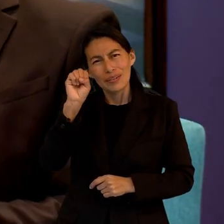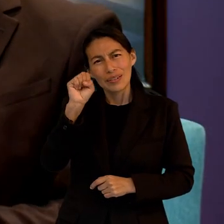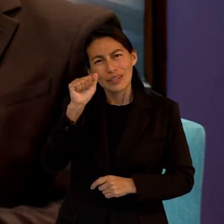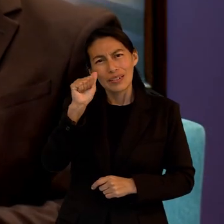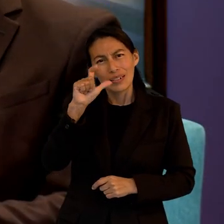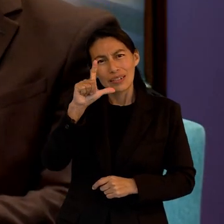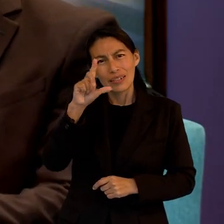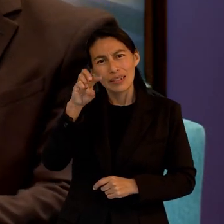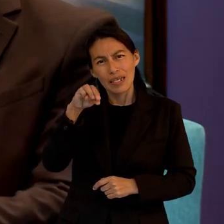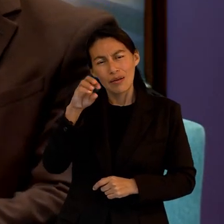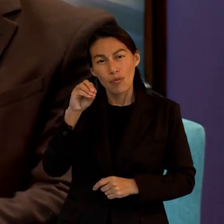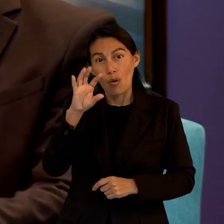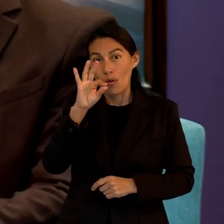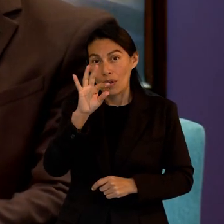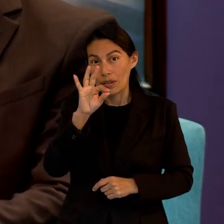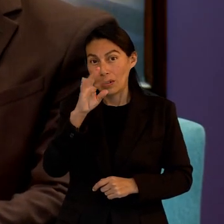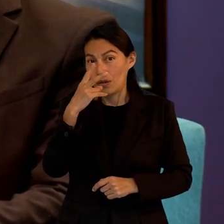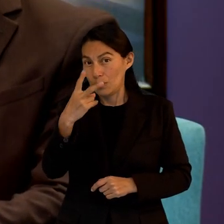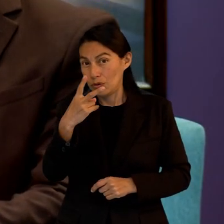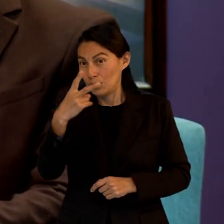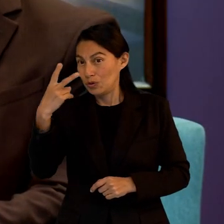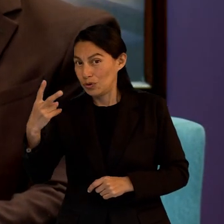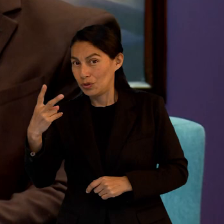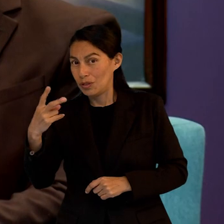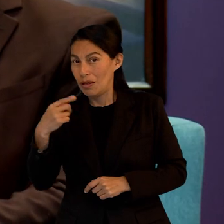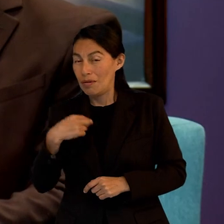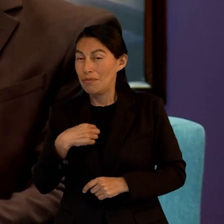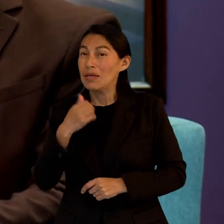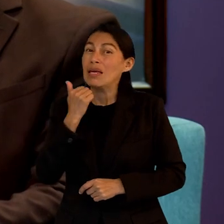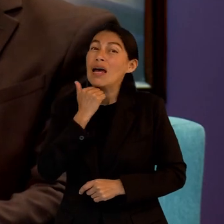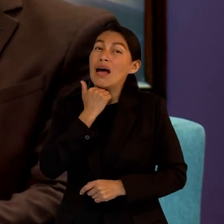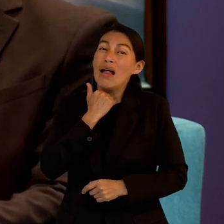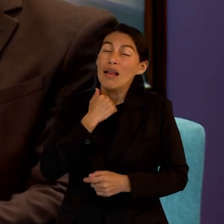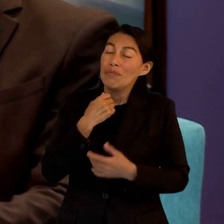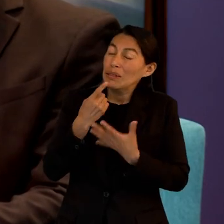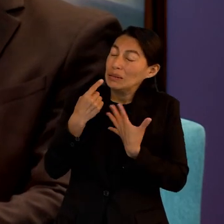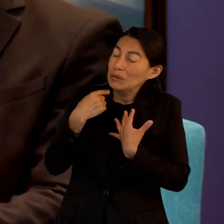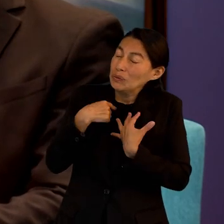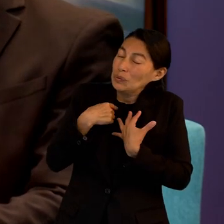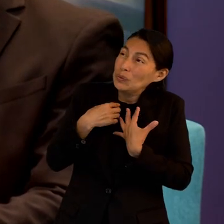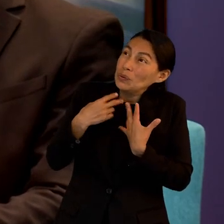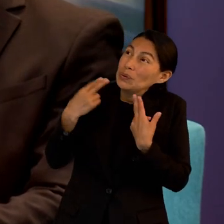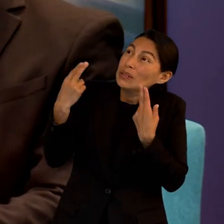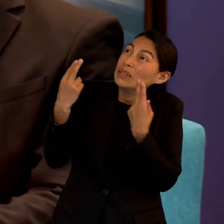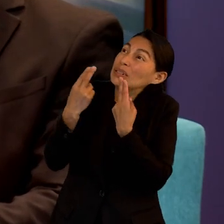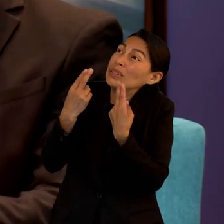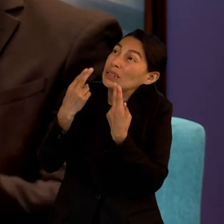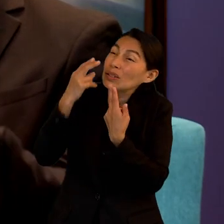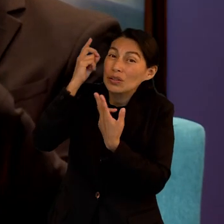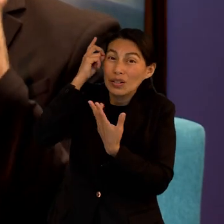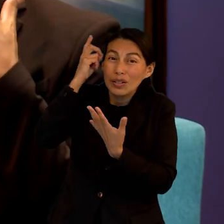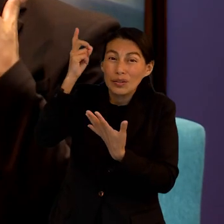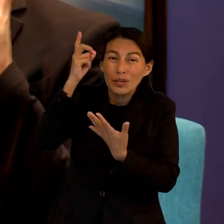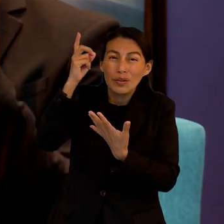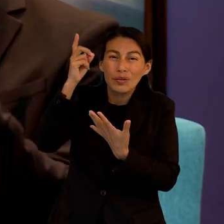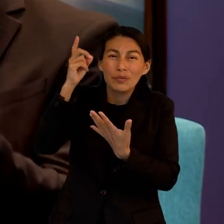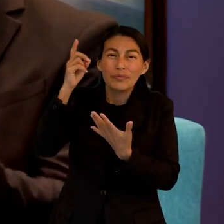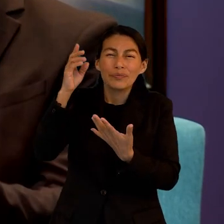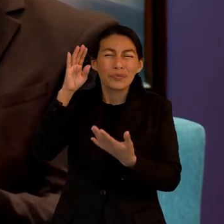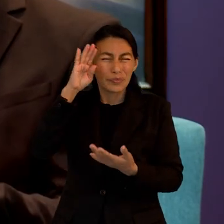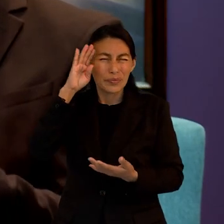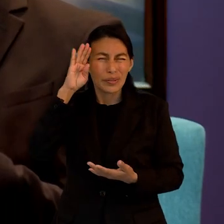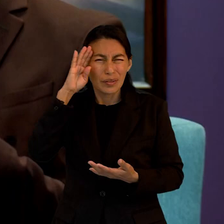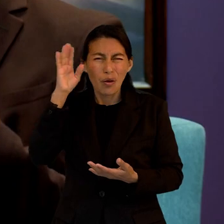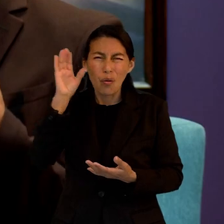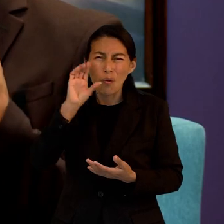texto de salmo que a mí me encanta salmo 42 2 mi alma tiene sed de dios yo que cuando pensamos en las cosas del